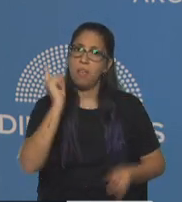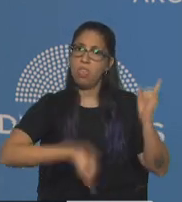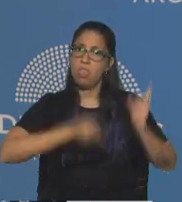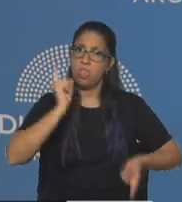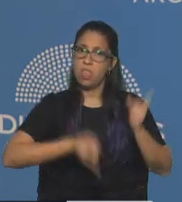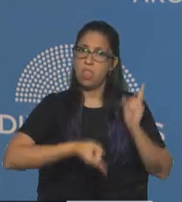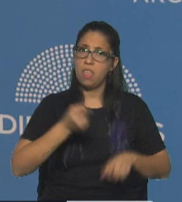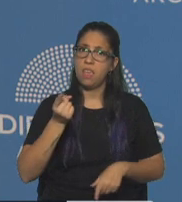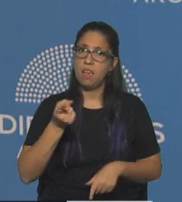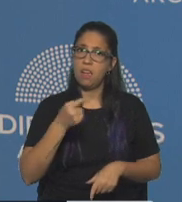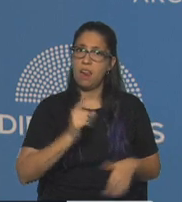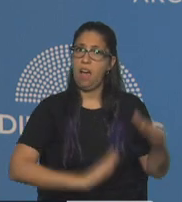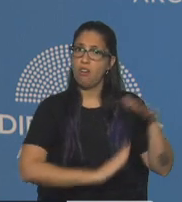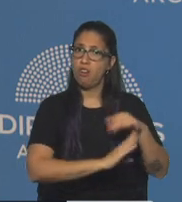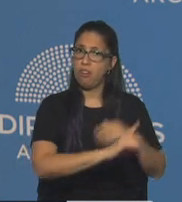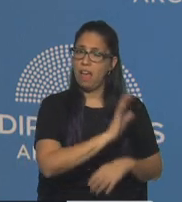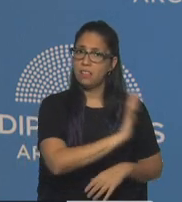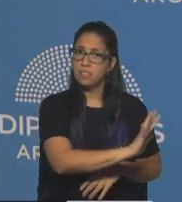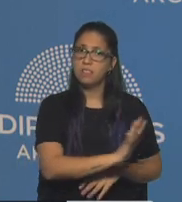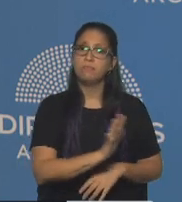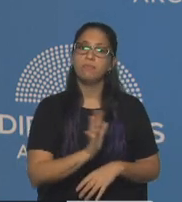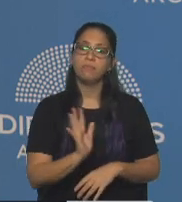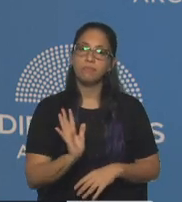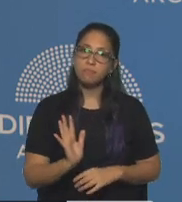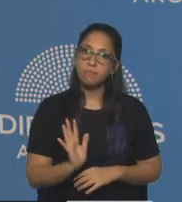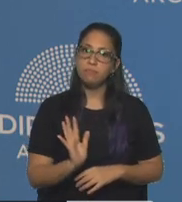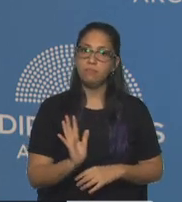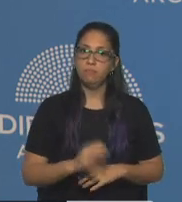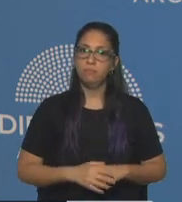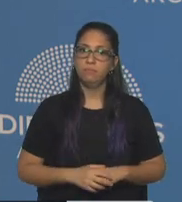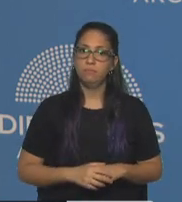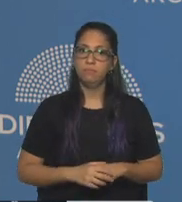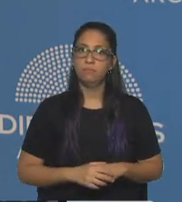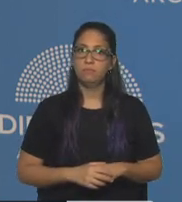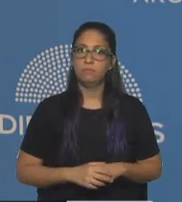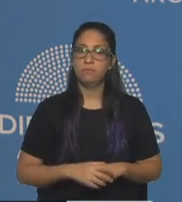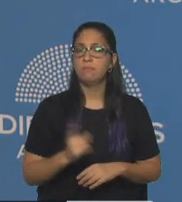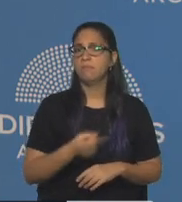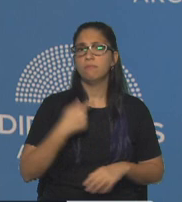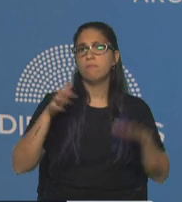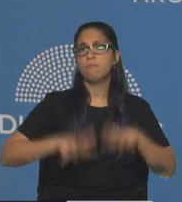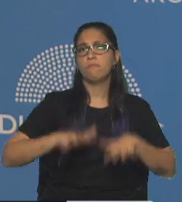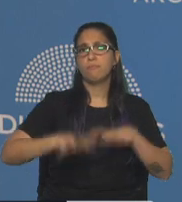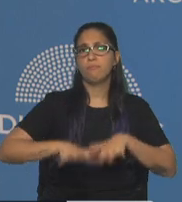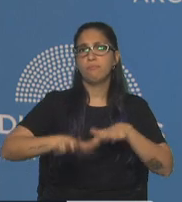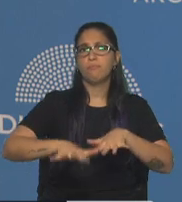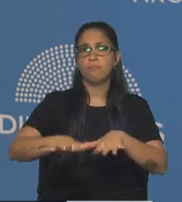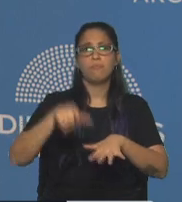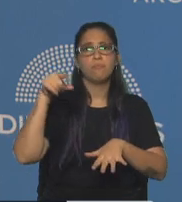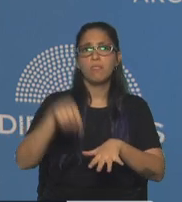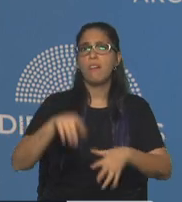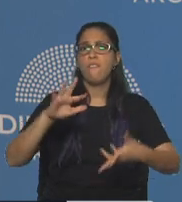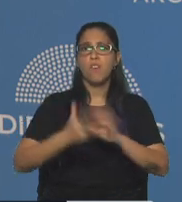actos de esta Corte, y va a plantear claramente la movilización popular como el camino para